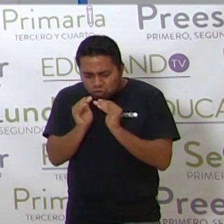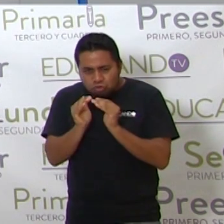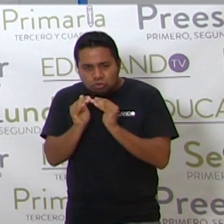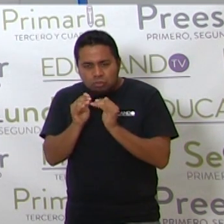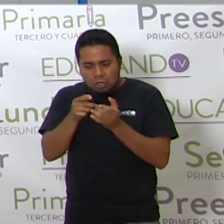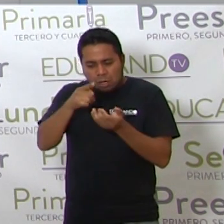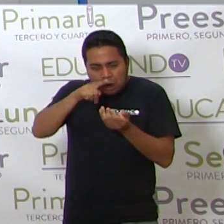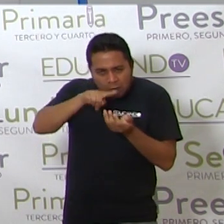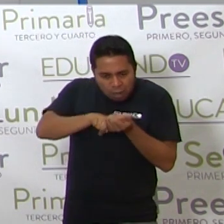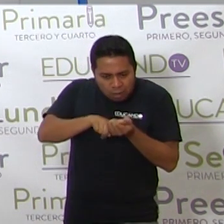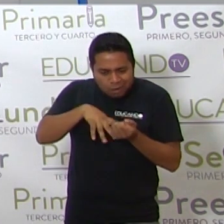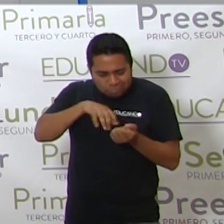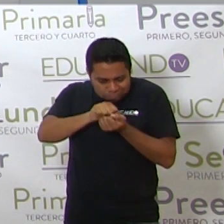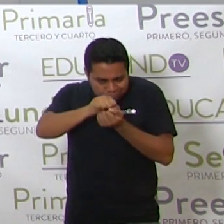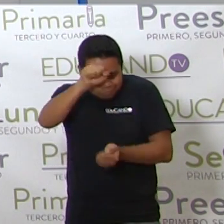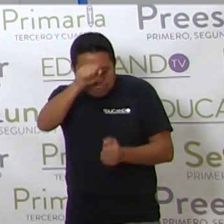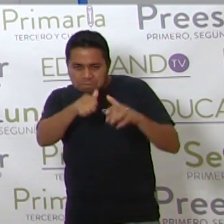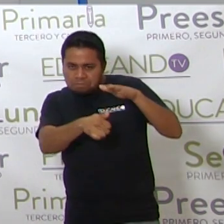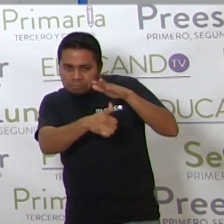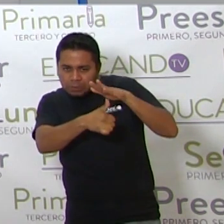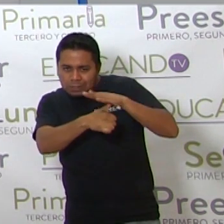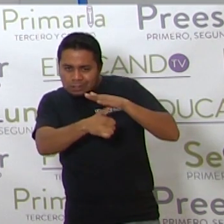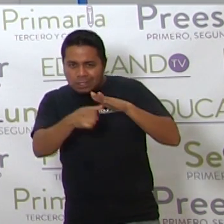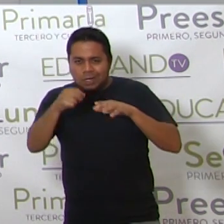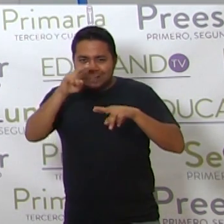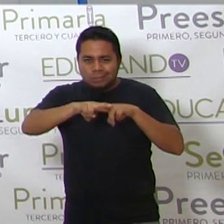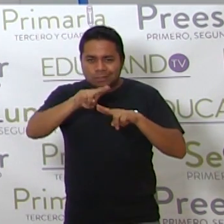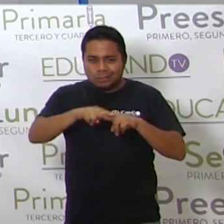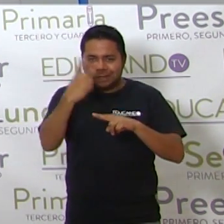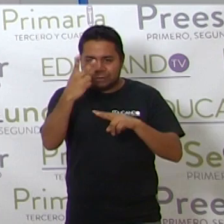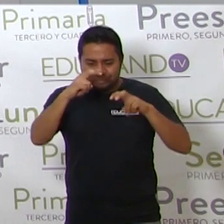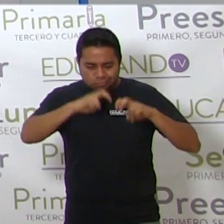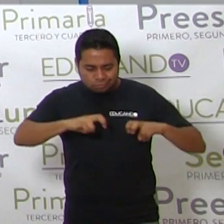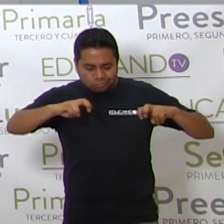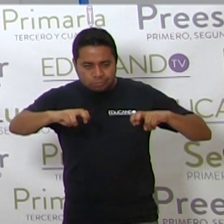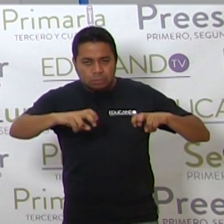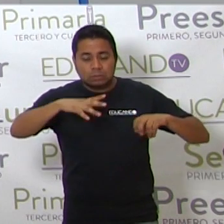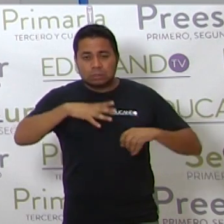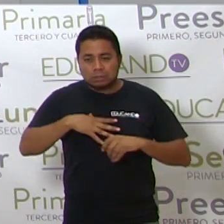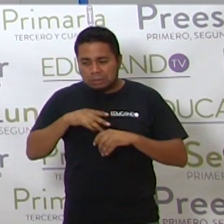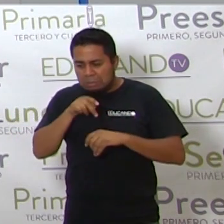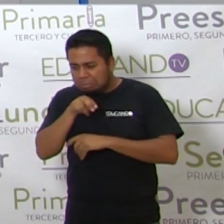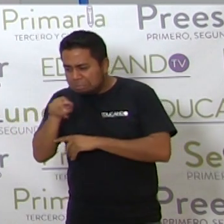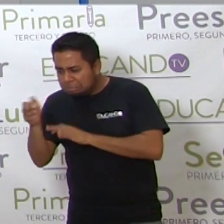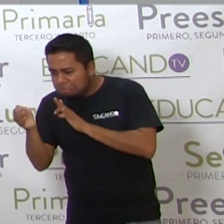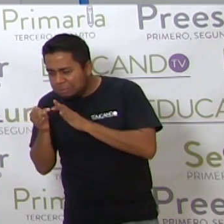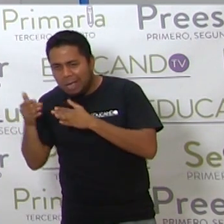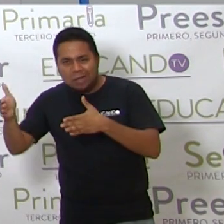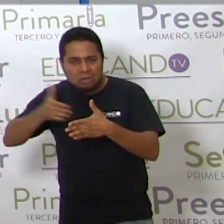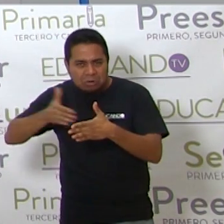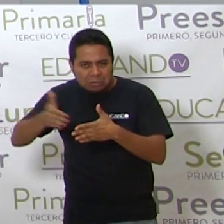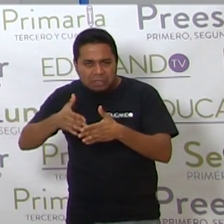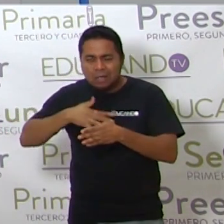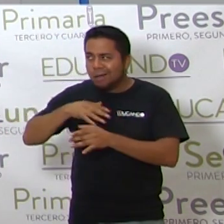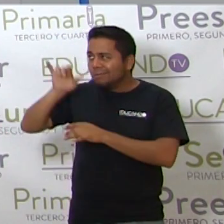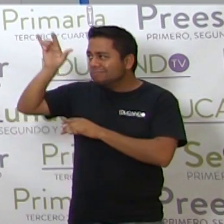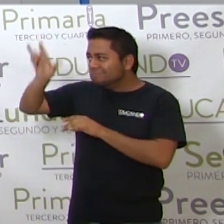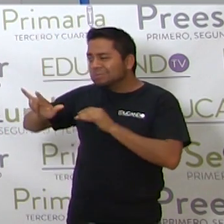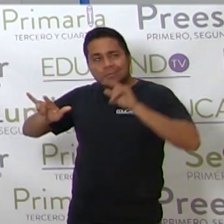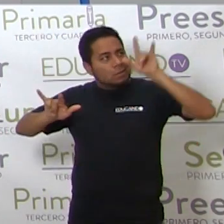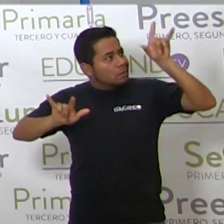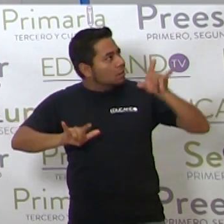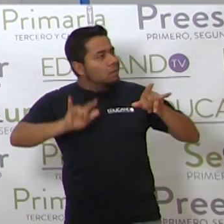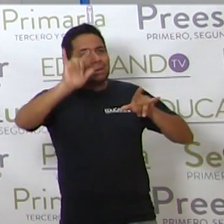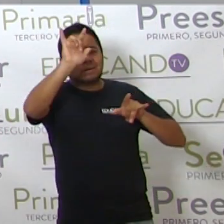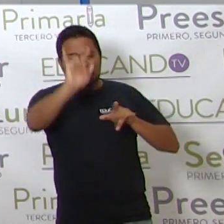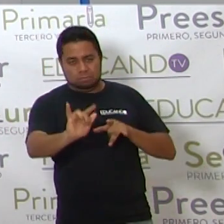una mesa con dos sillas a unos pasos está la cocina y hay algunos cuadros colgados en la